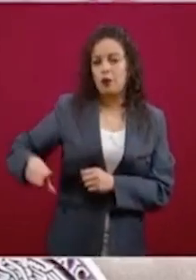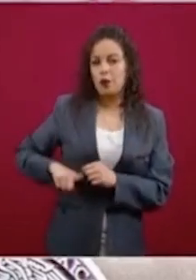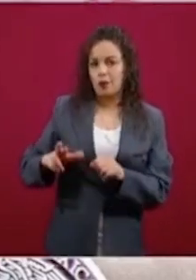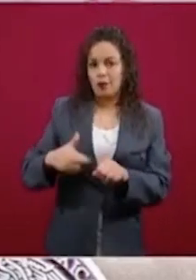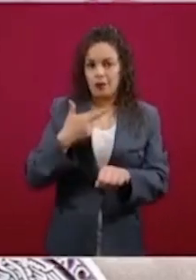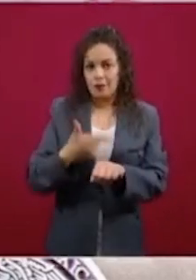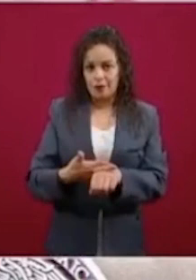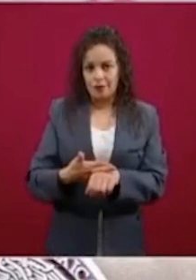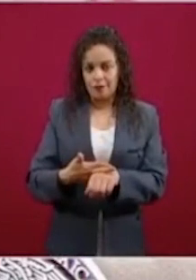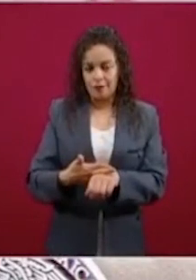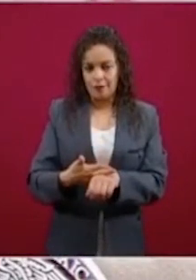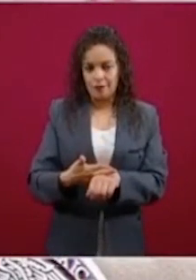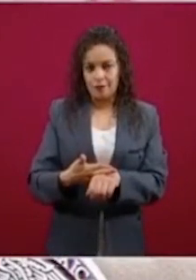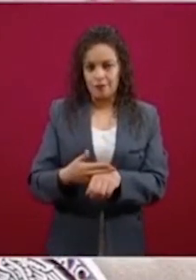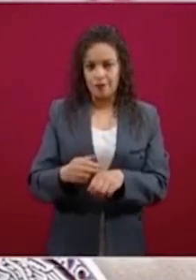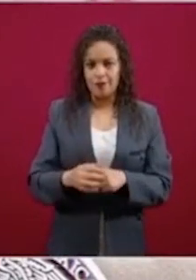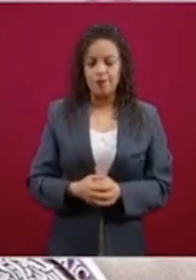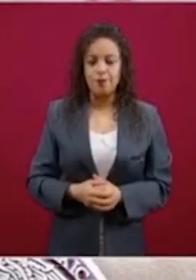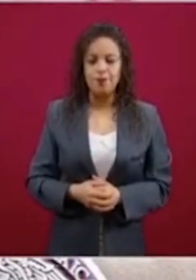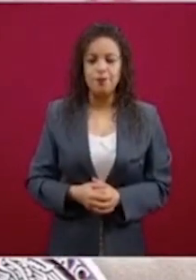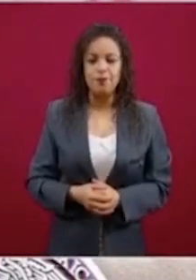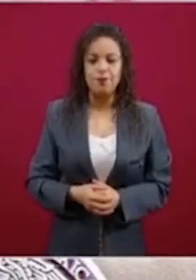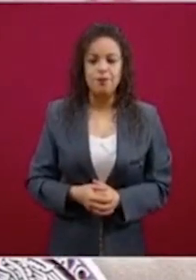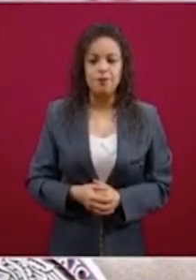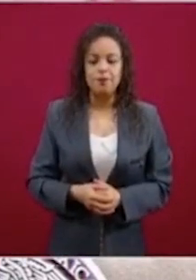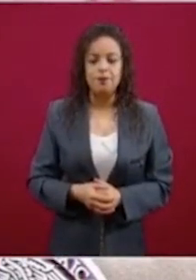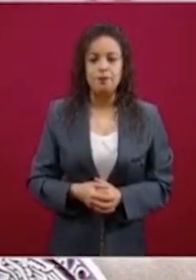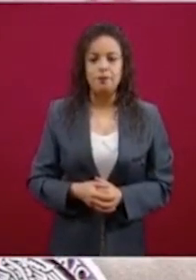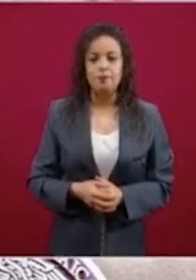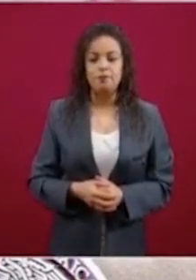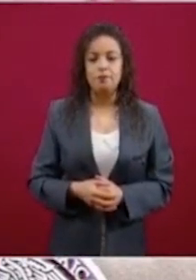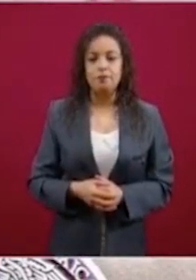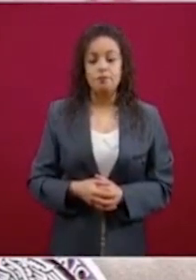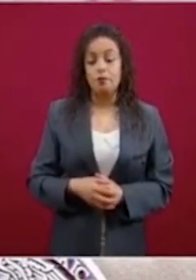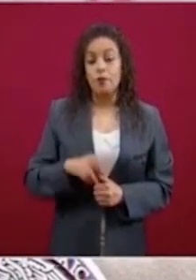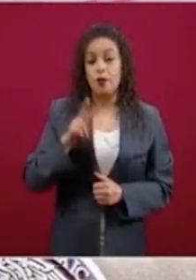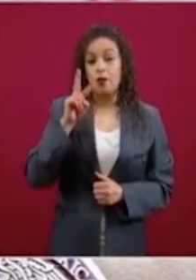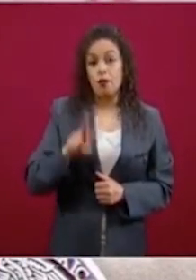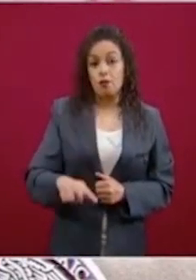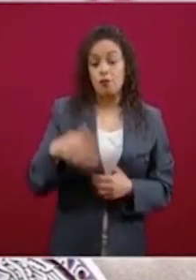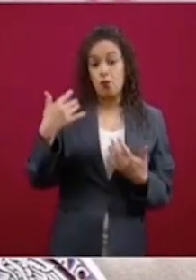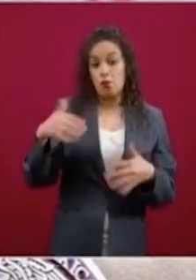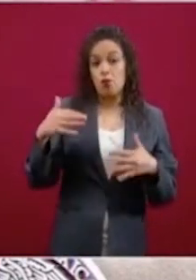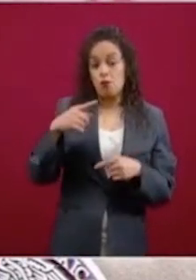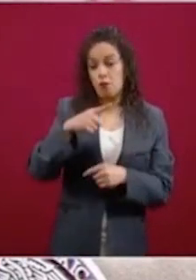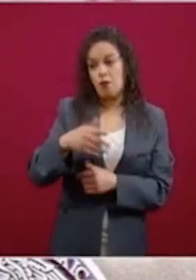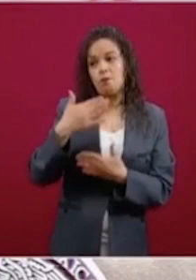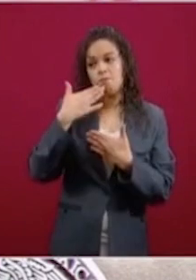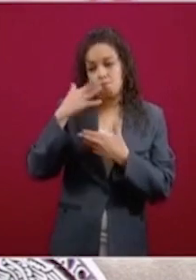Y es una gente respetable, pero